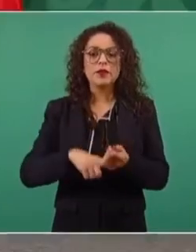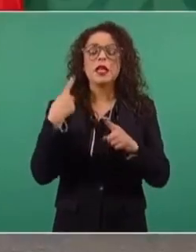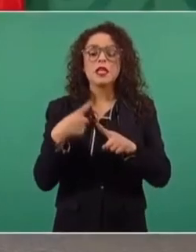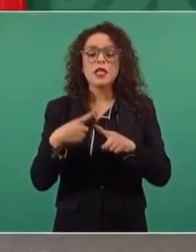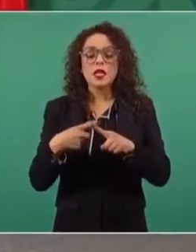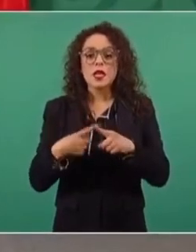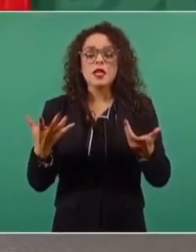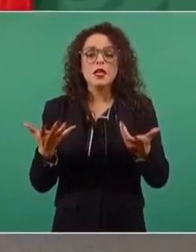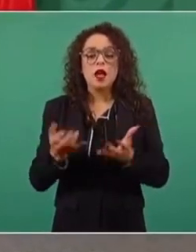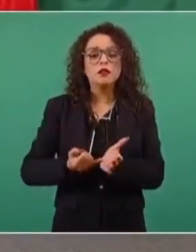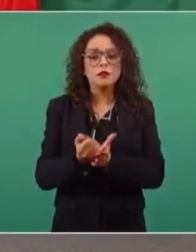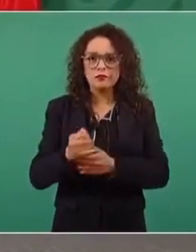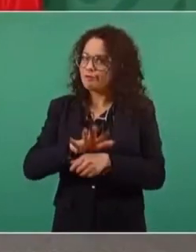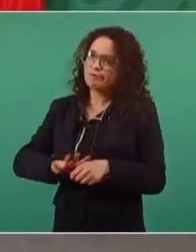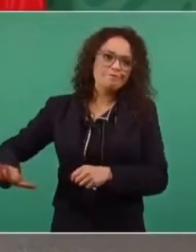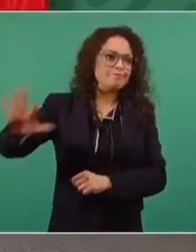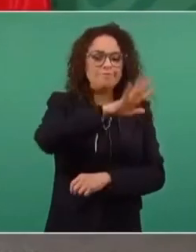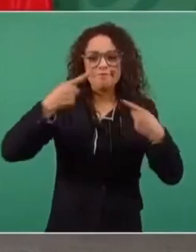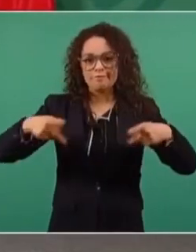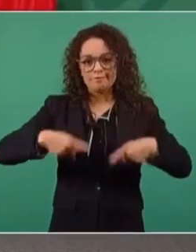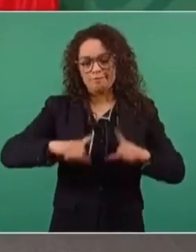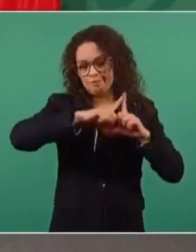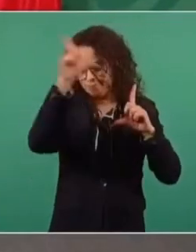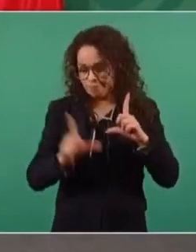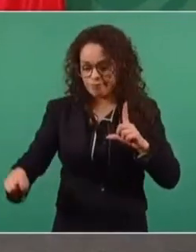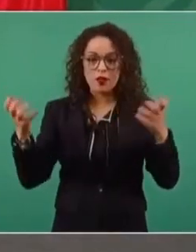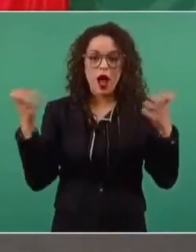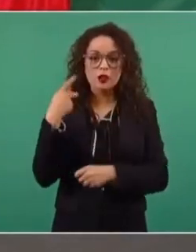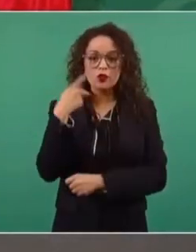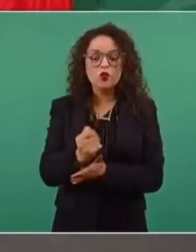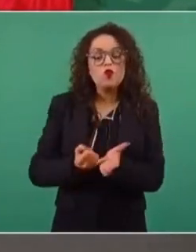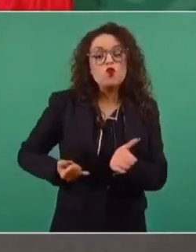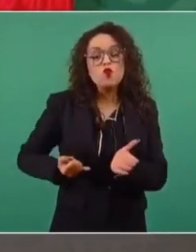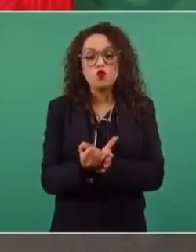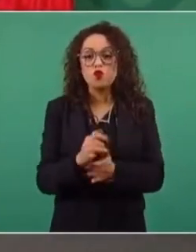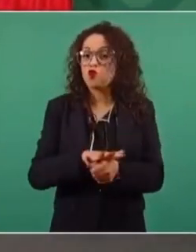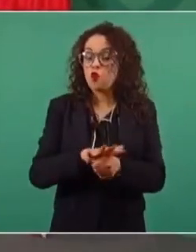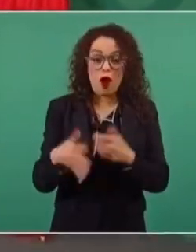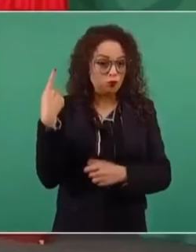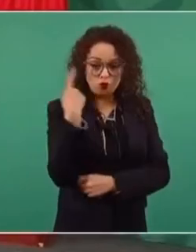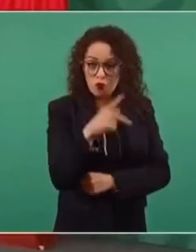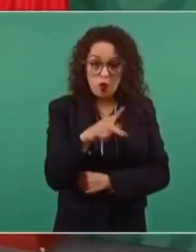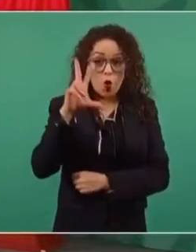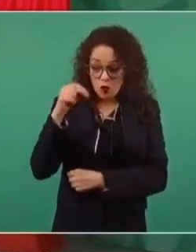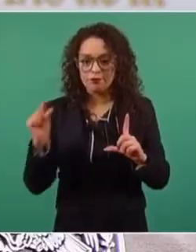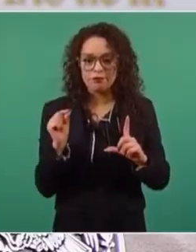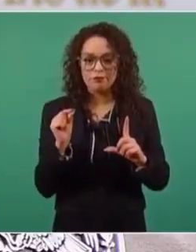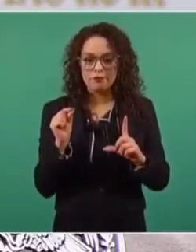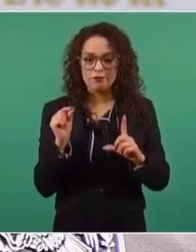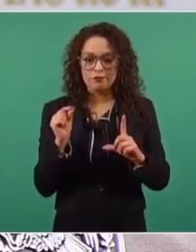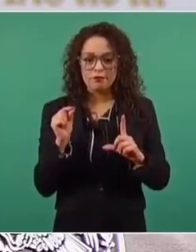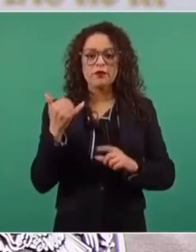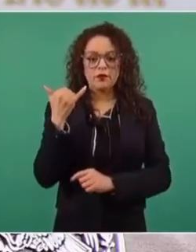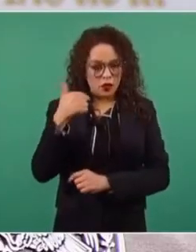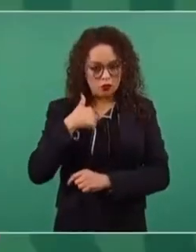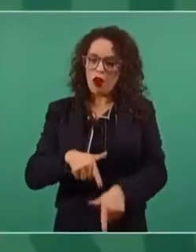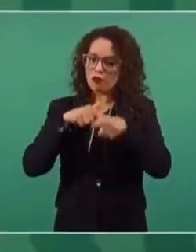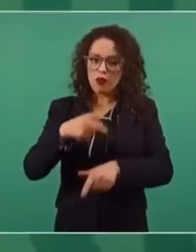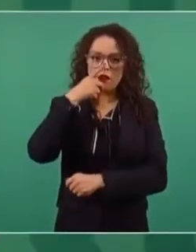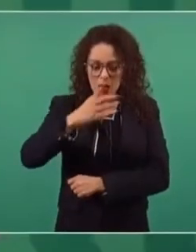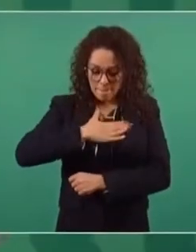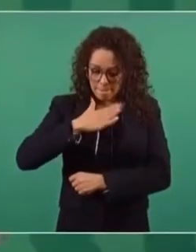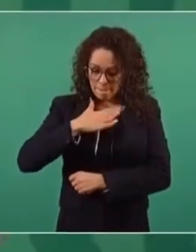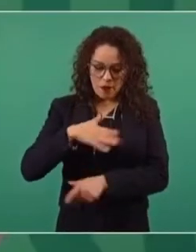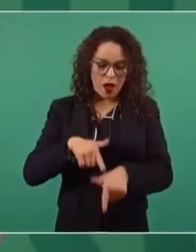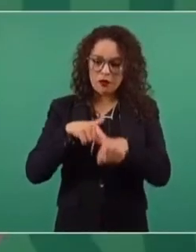ciudadanos, va a ser el pueblo el que va a decidir. No es el presidente. Yo voy a fijar mi postura, que va